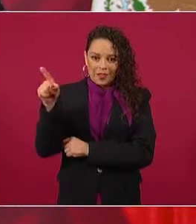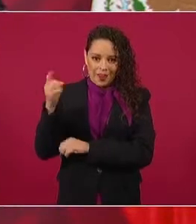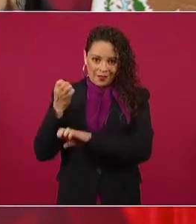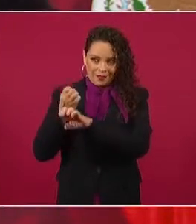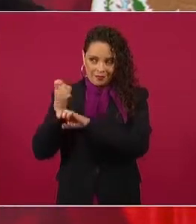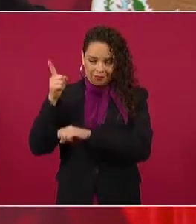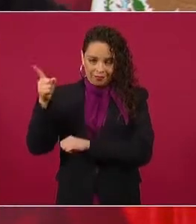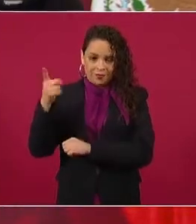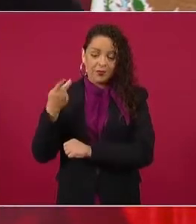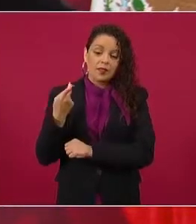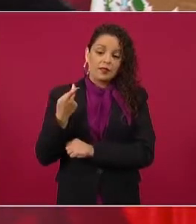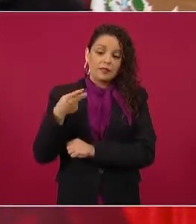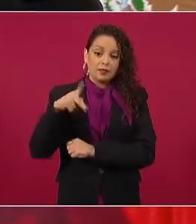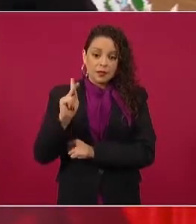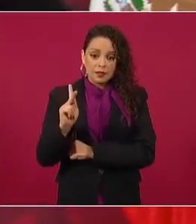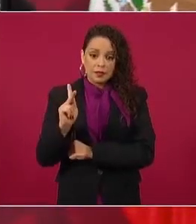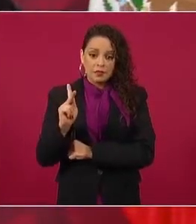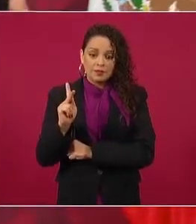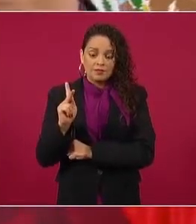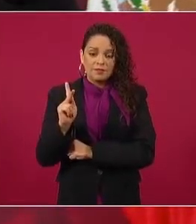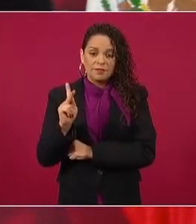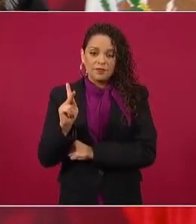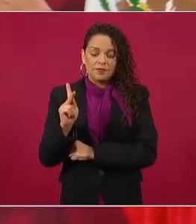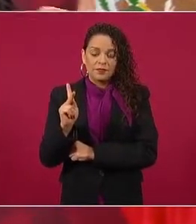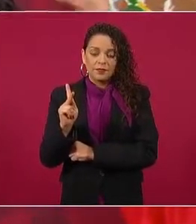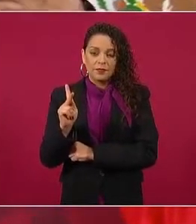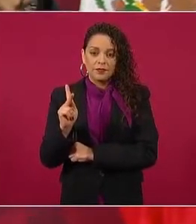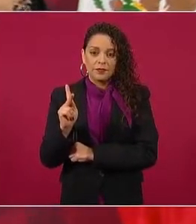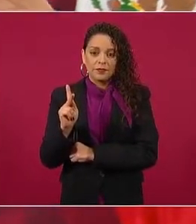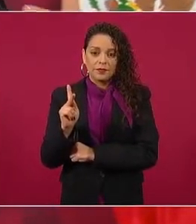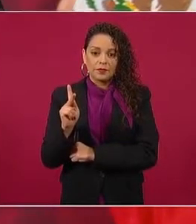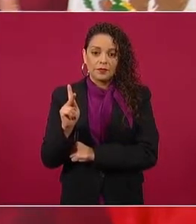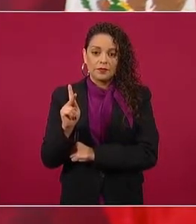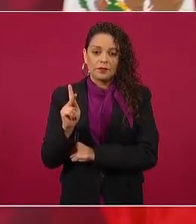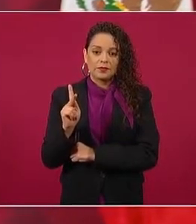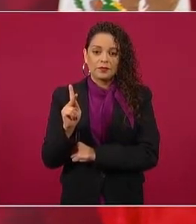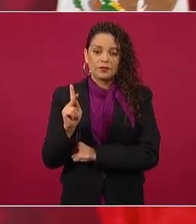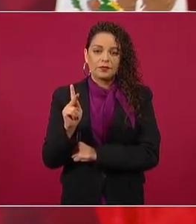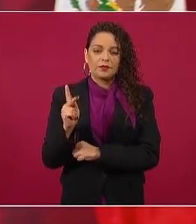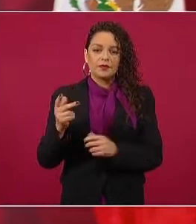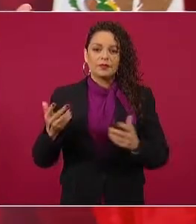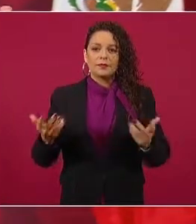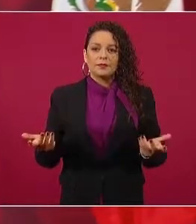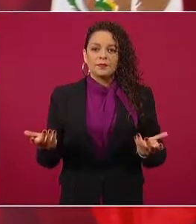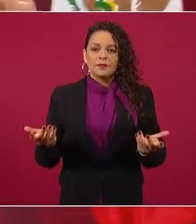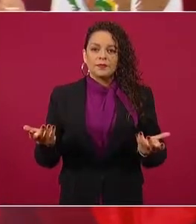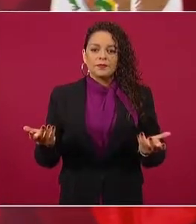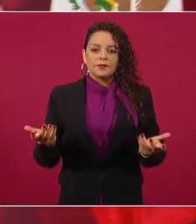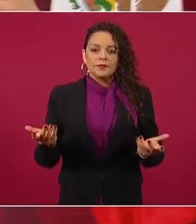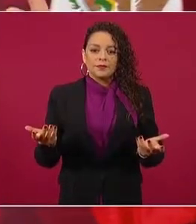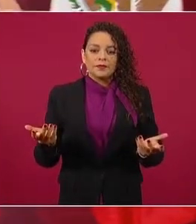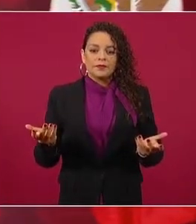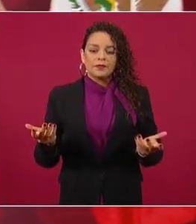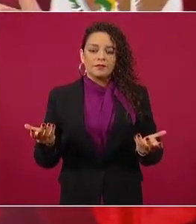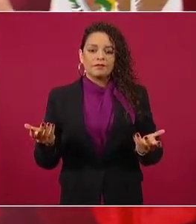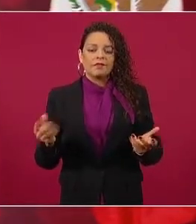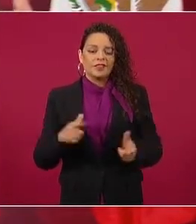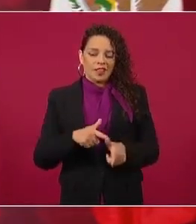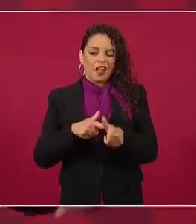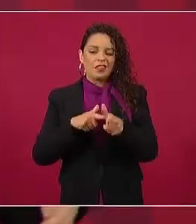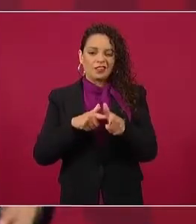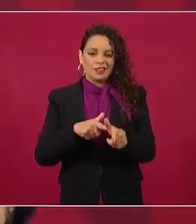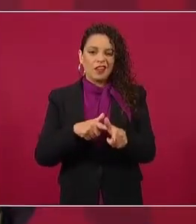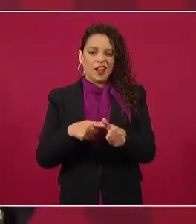se atiza, ¿sí? Y no se logra la